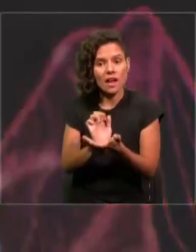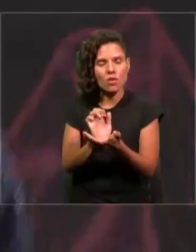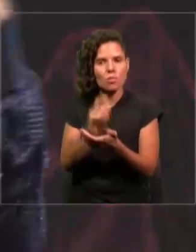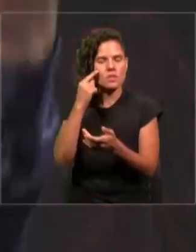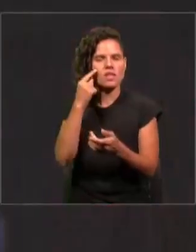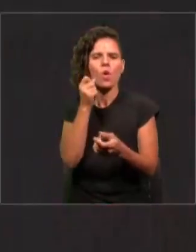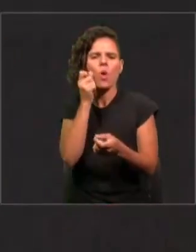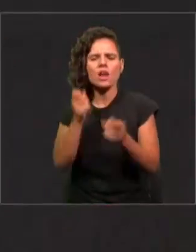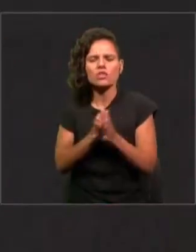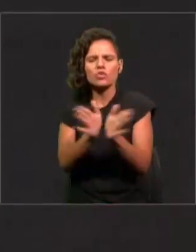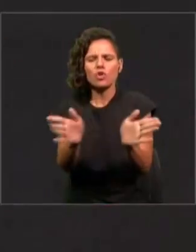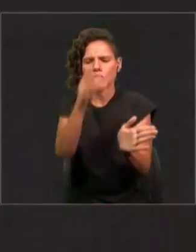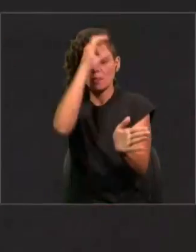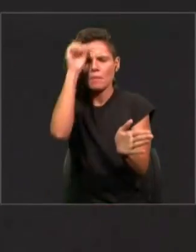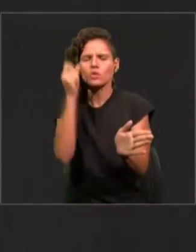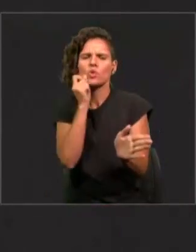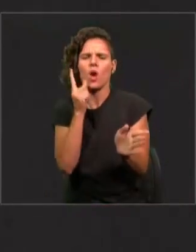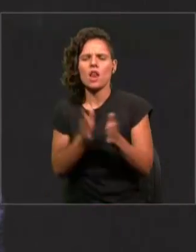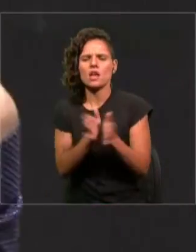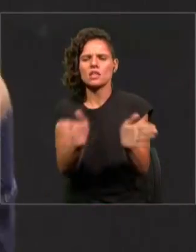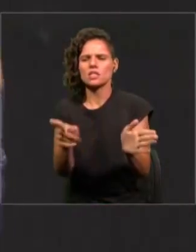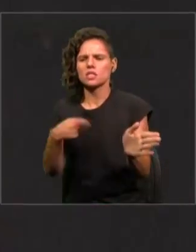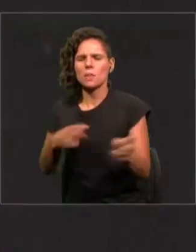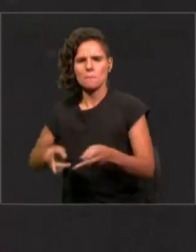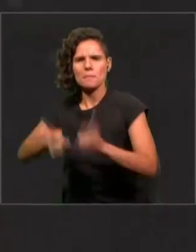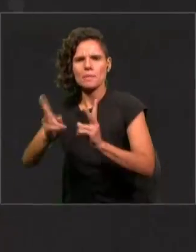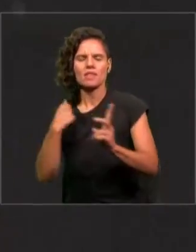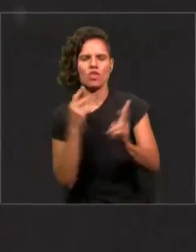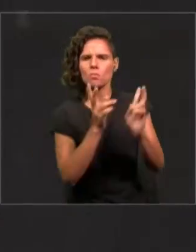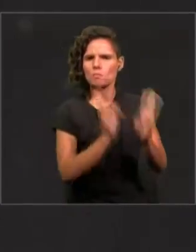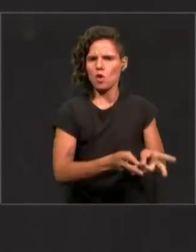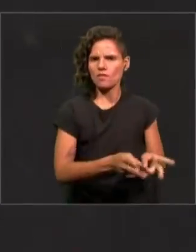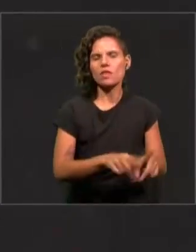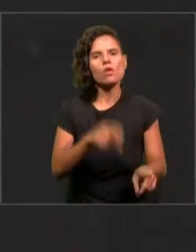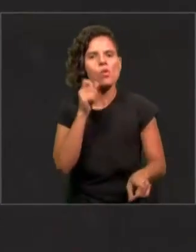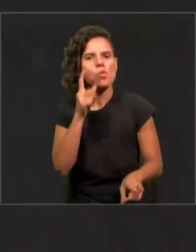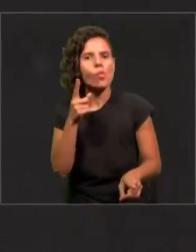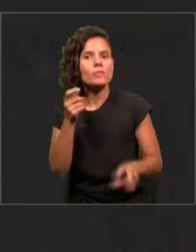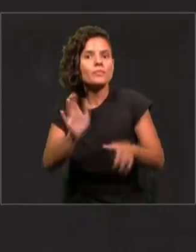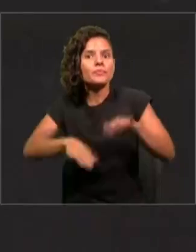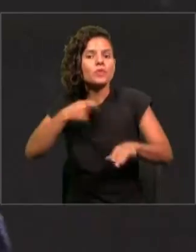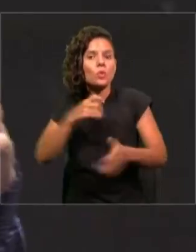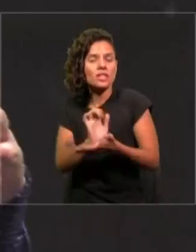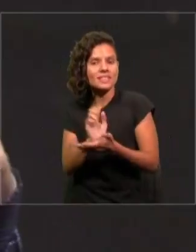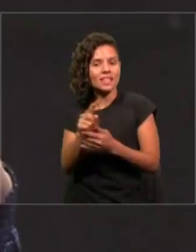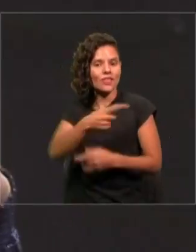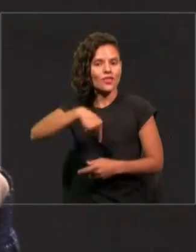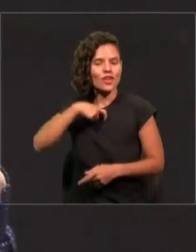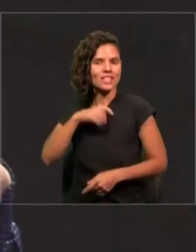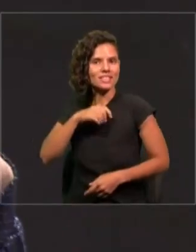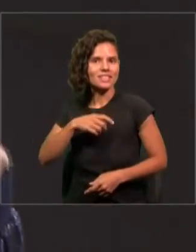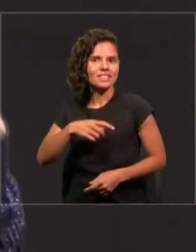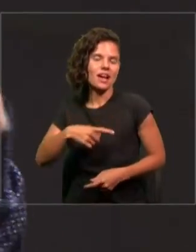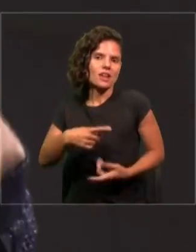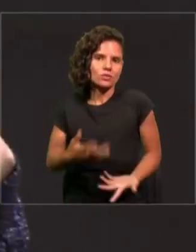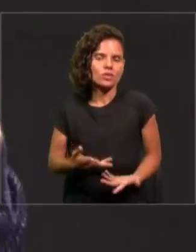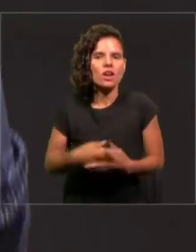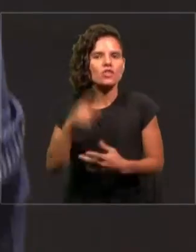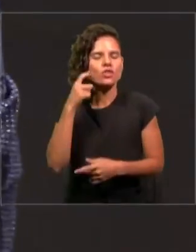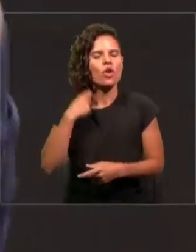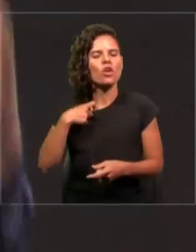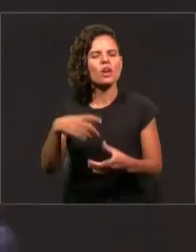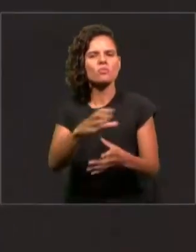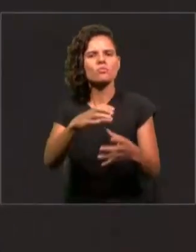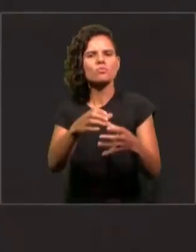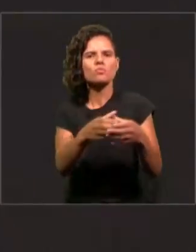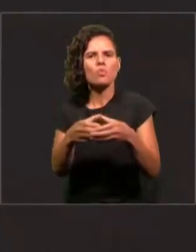estas dos especies de sujeto mapuche, que viene de la fundación del Estado Nacional, creo que el pueblo mapuche ha revertido y